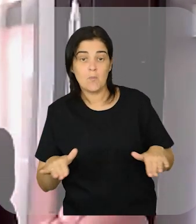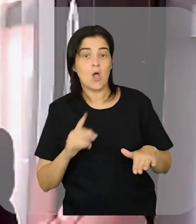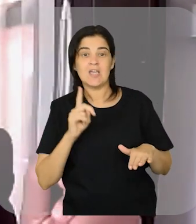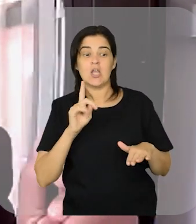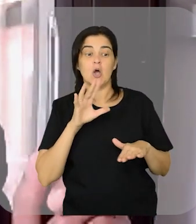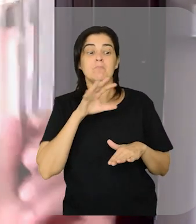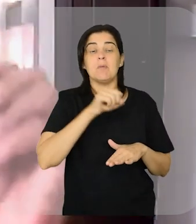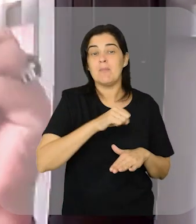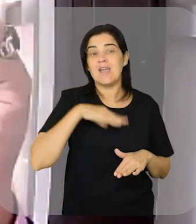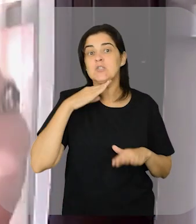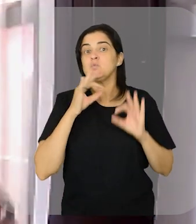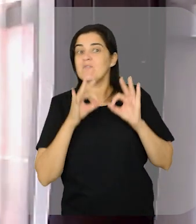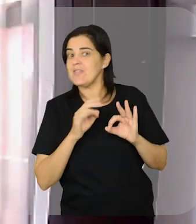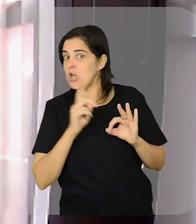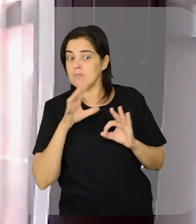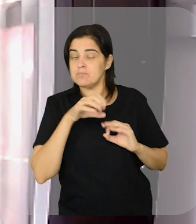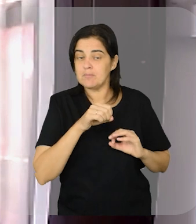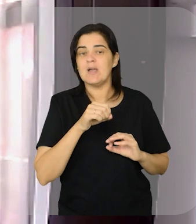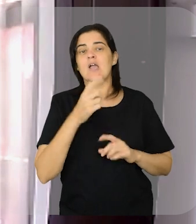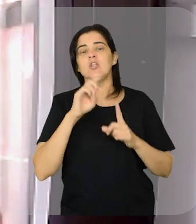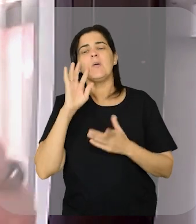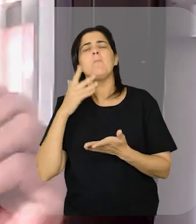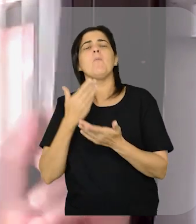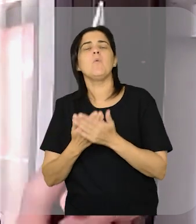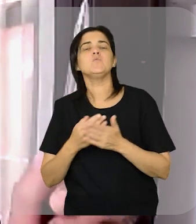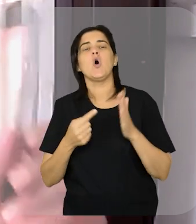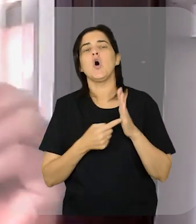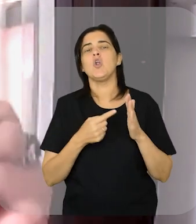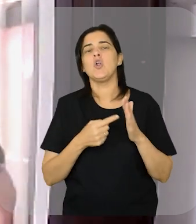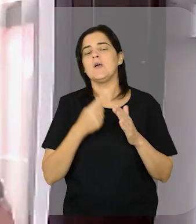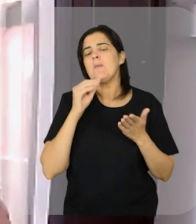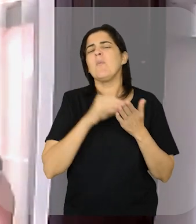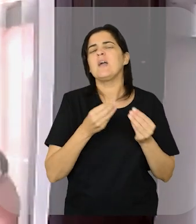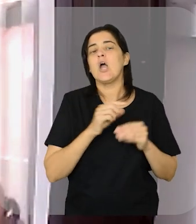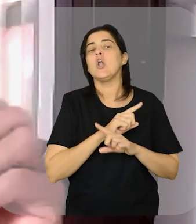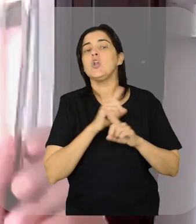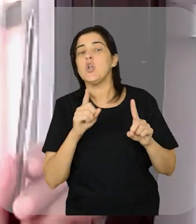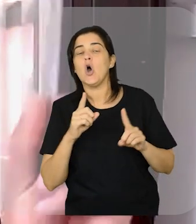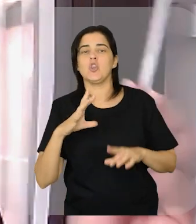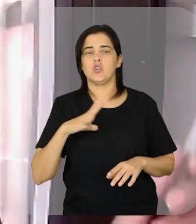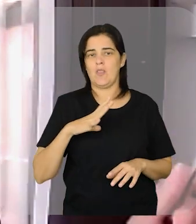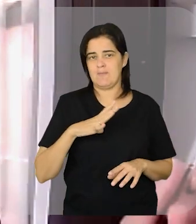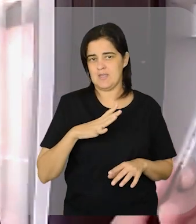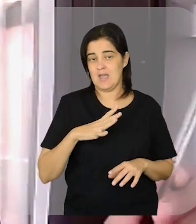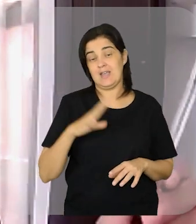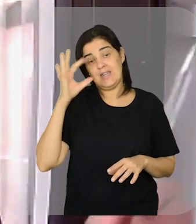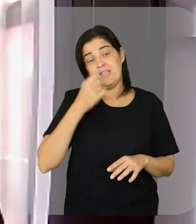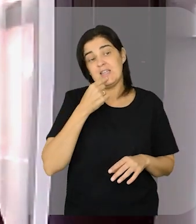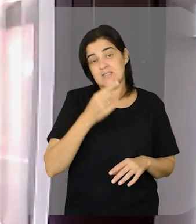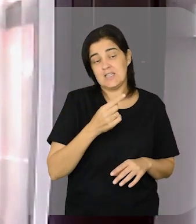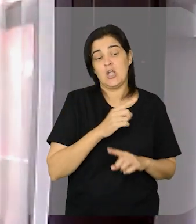al suficiente, les propuso ponerle no todavía, que es lo que quiere decir not yet en